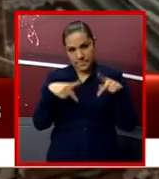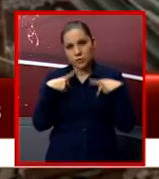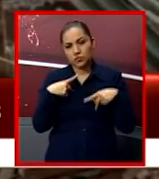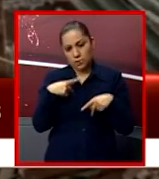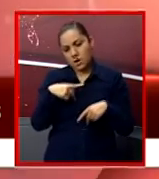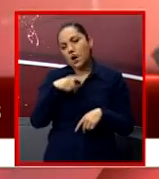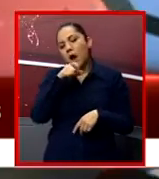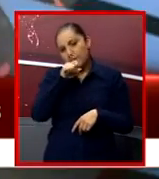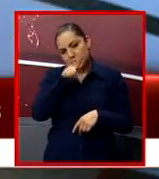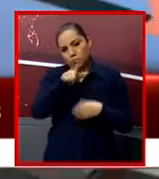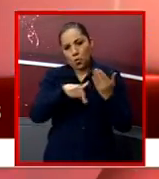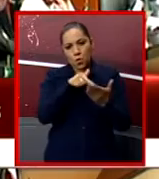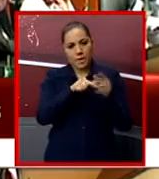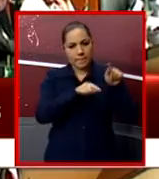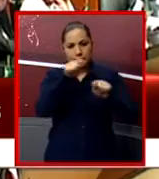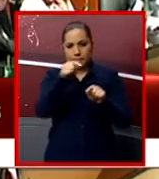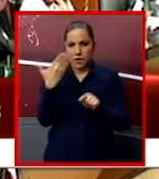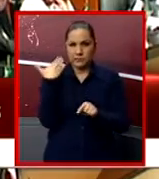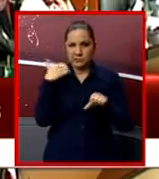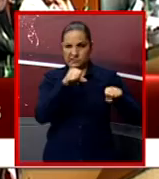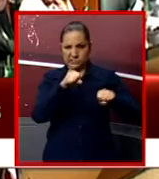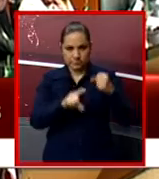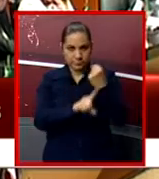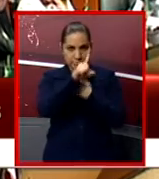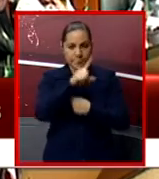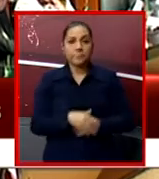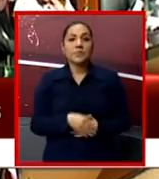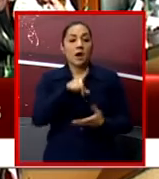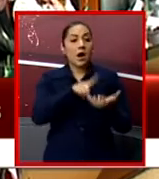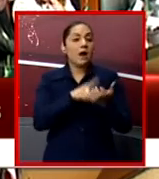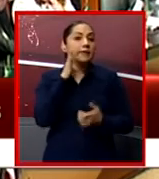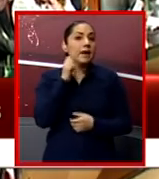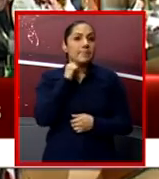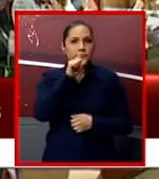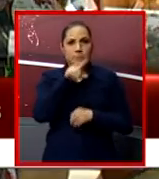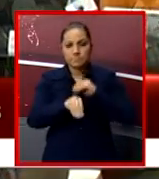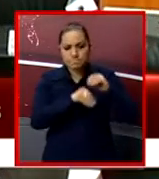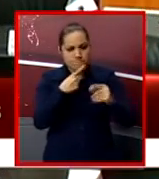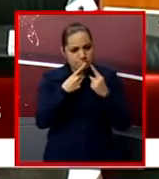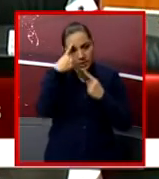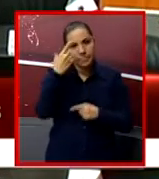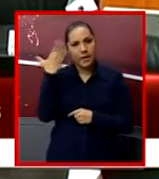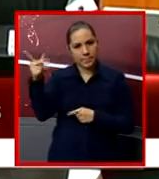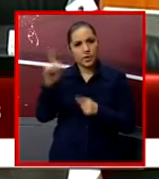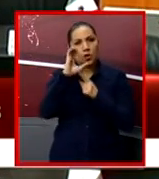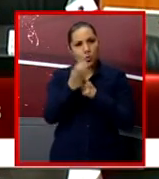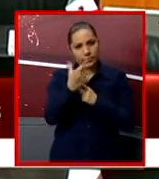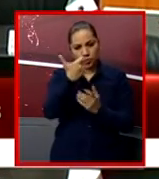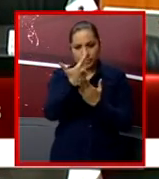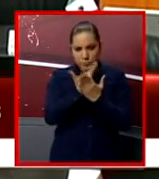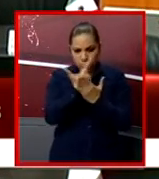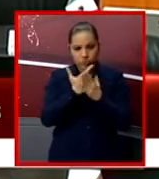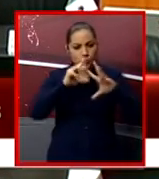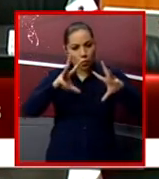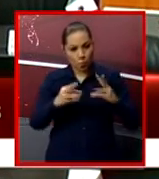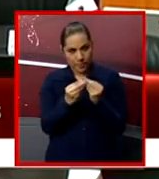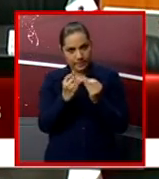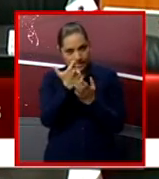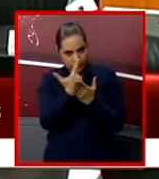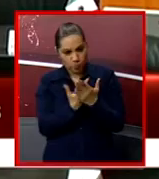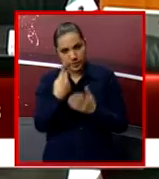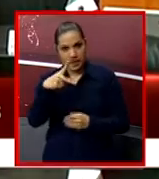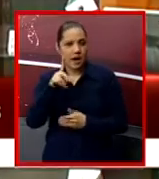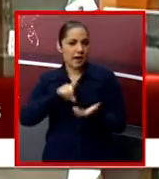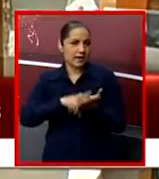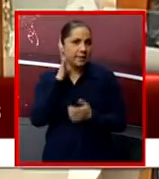por el sismo. El Senado de la República exhortó a la Comisión de Presupuesto y Cuenta Pública de la Cámara de Diputados a que asignen